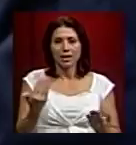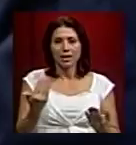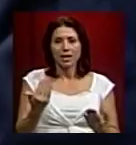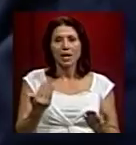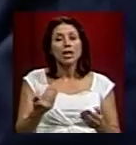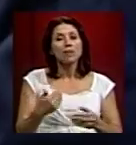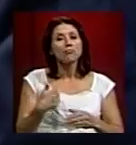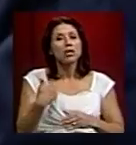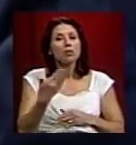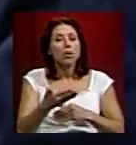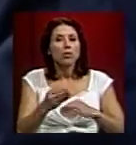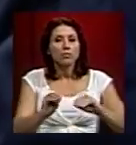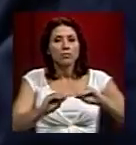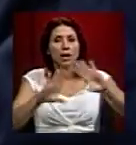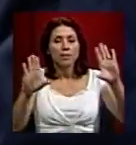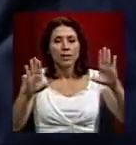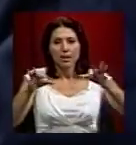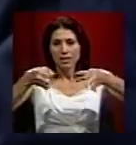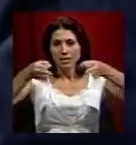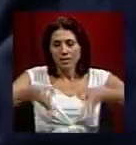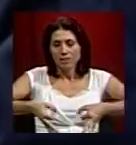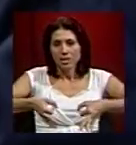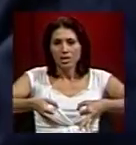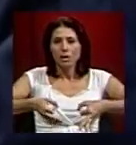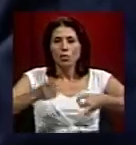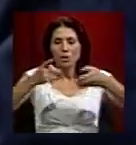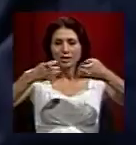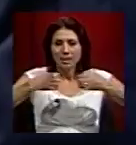luego claramente definir una estrategia